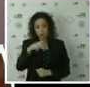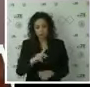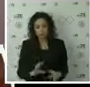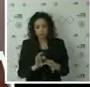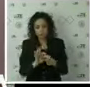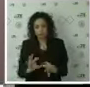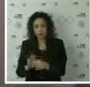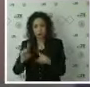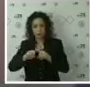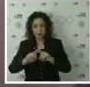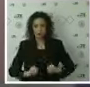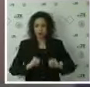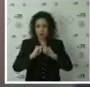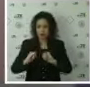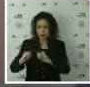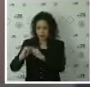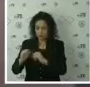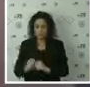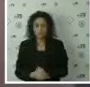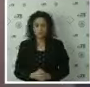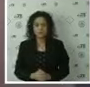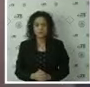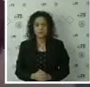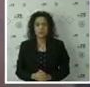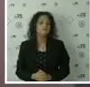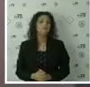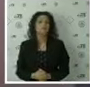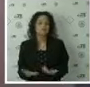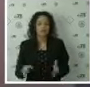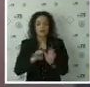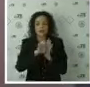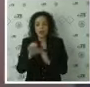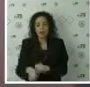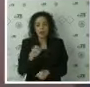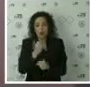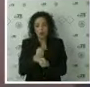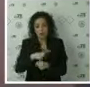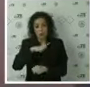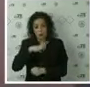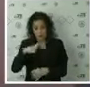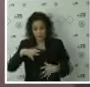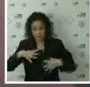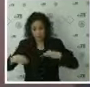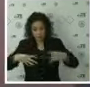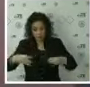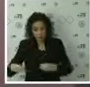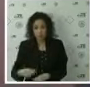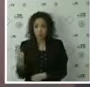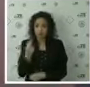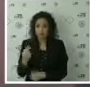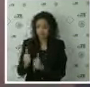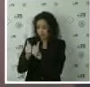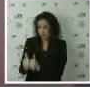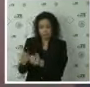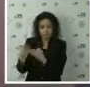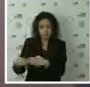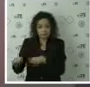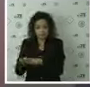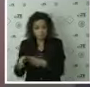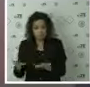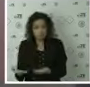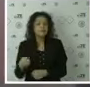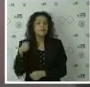aún están en una normalidad distinta, como lo son la pandemia y la cuarentena que vivimos. Idealmente deberían ser estos mismos